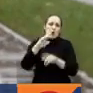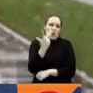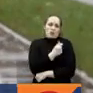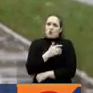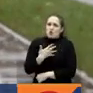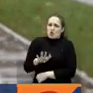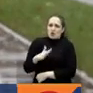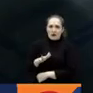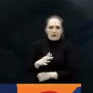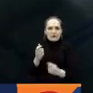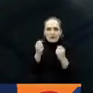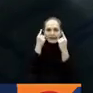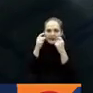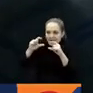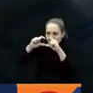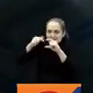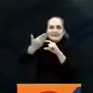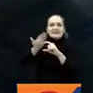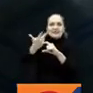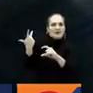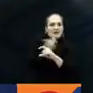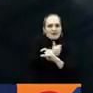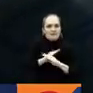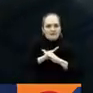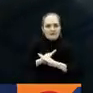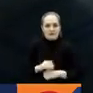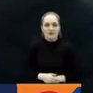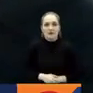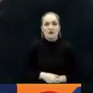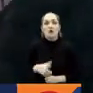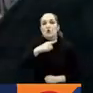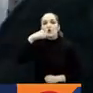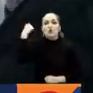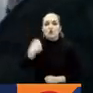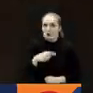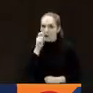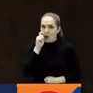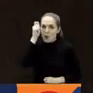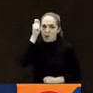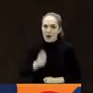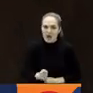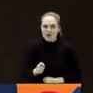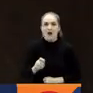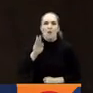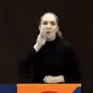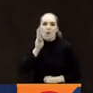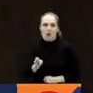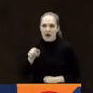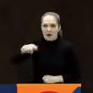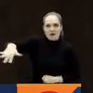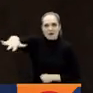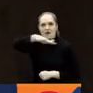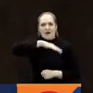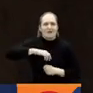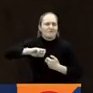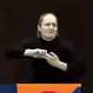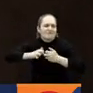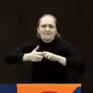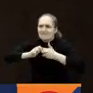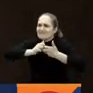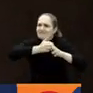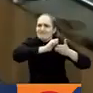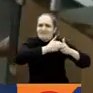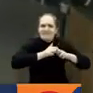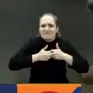vacunas salvan vidas. Rusia, Ucrania y Bulgaria incrementan día a día las cifras de contagios y muertes. Cada 24 horas los